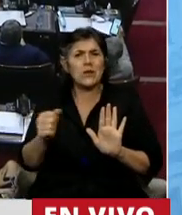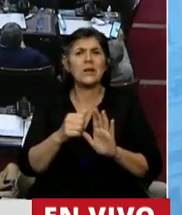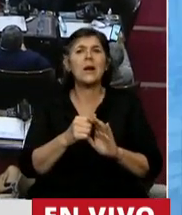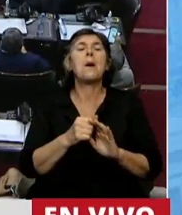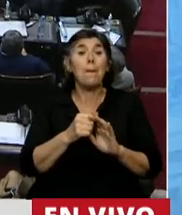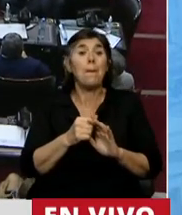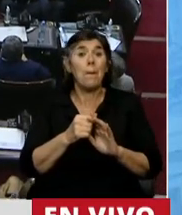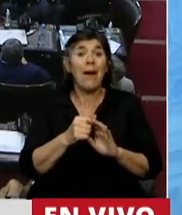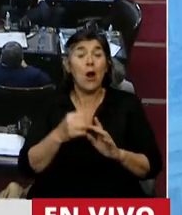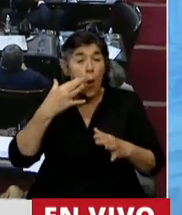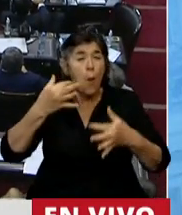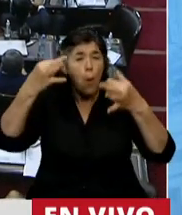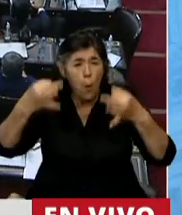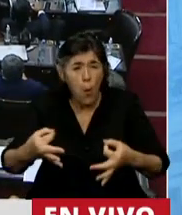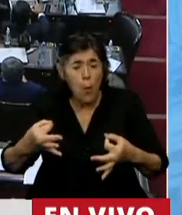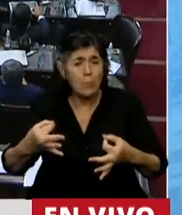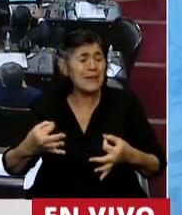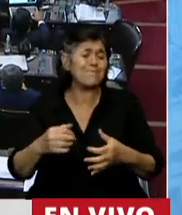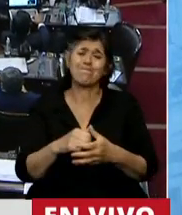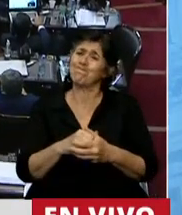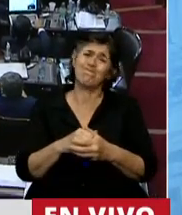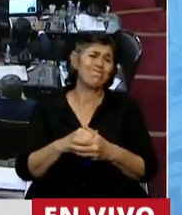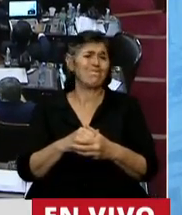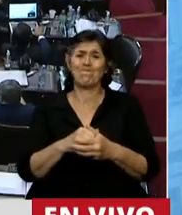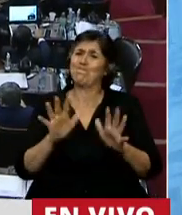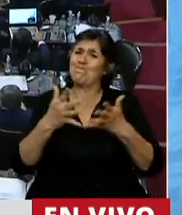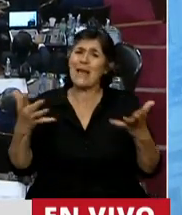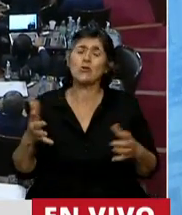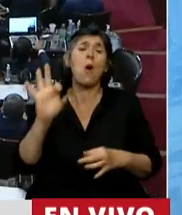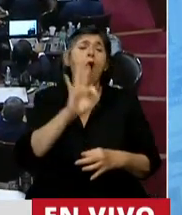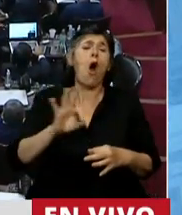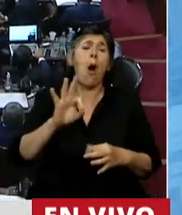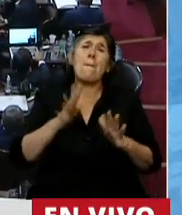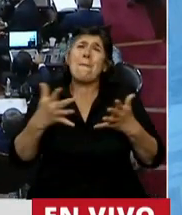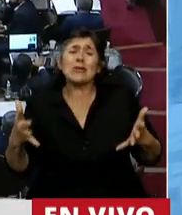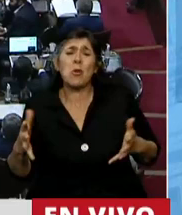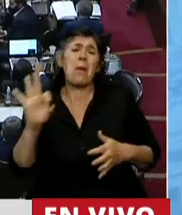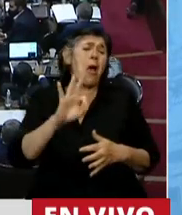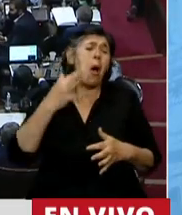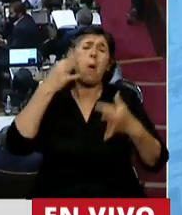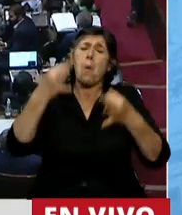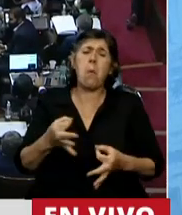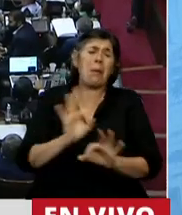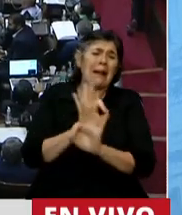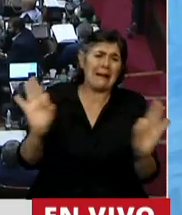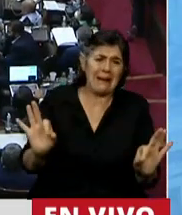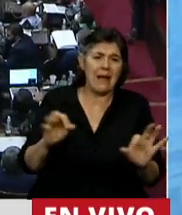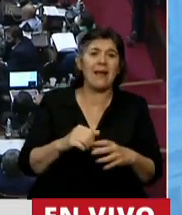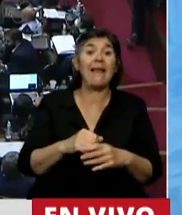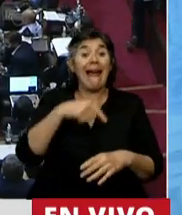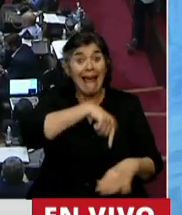en la práctica se cumplen a medias o no se cumplen. Y esta ley lo que